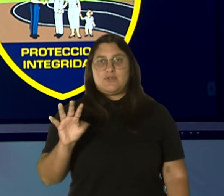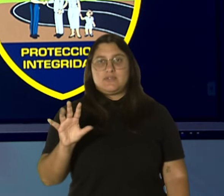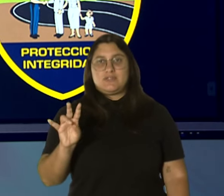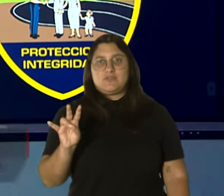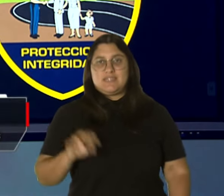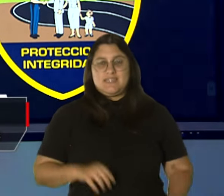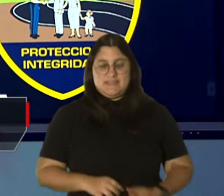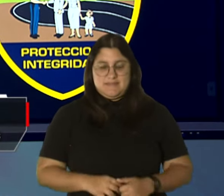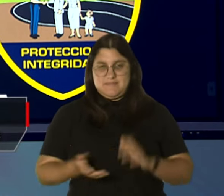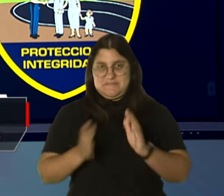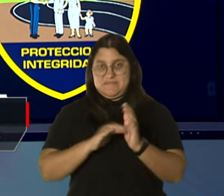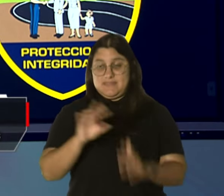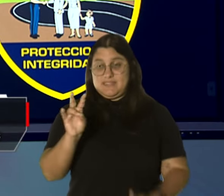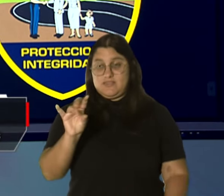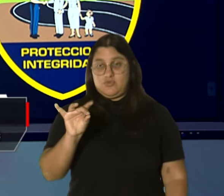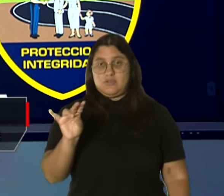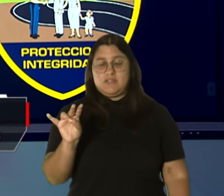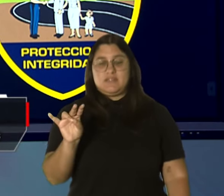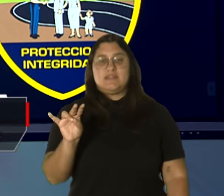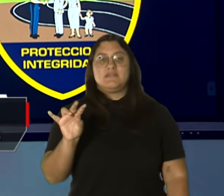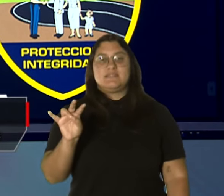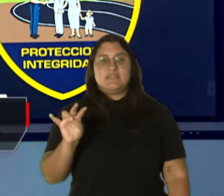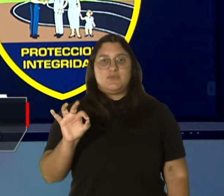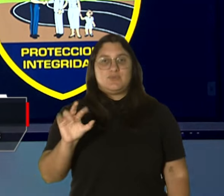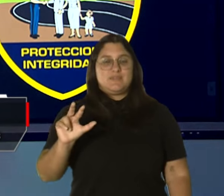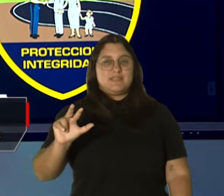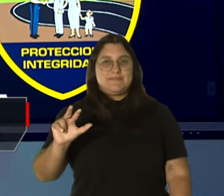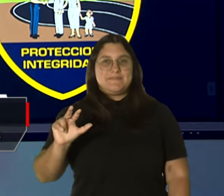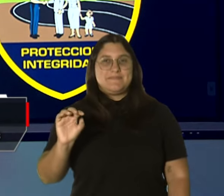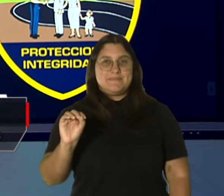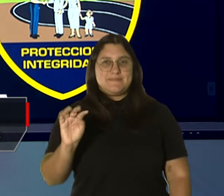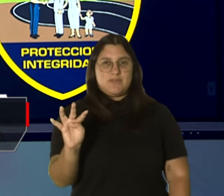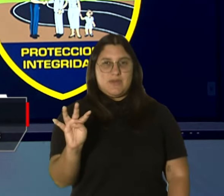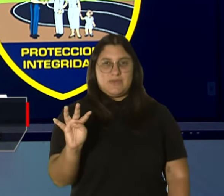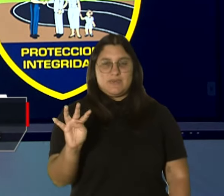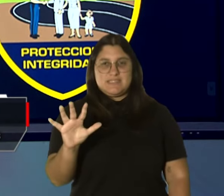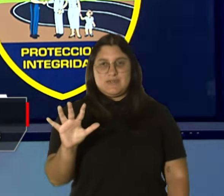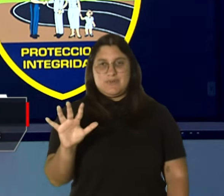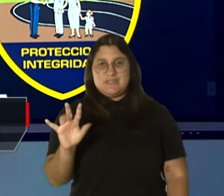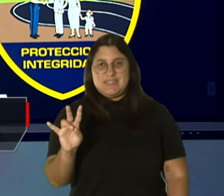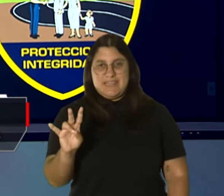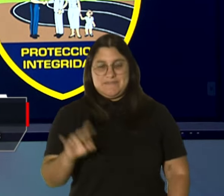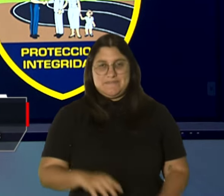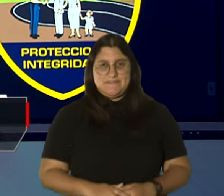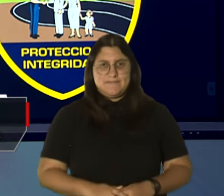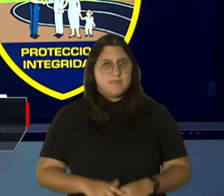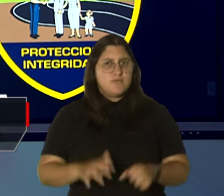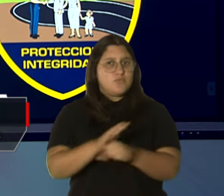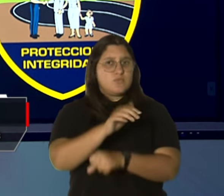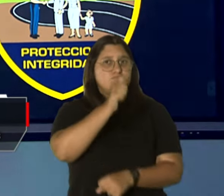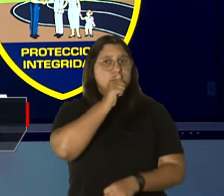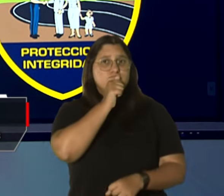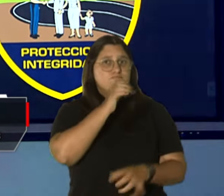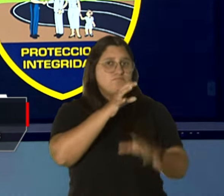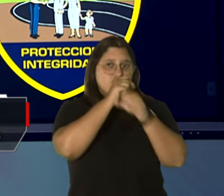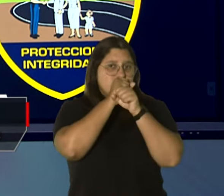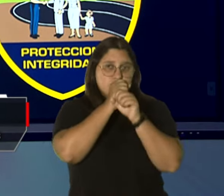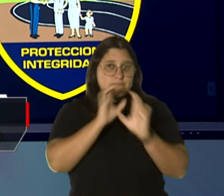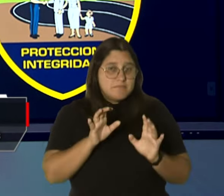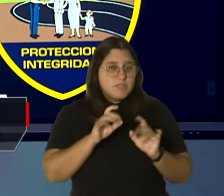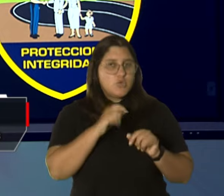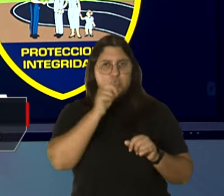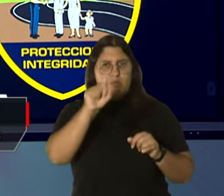repito 787 793 0457 totalmente confidencial usted no puede no